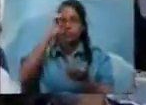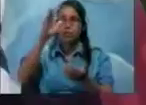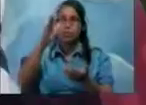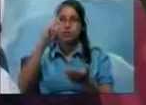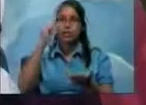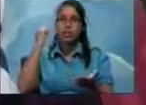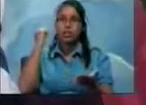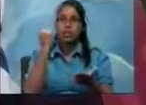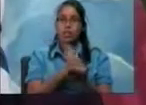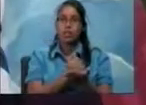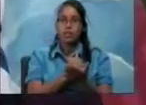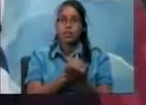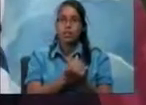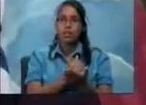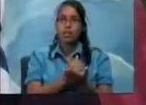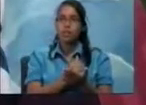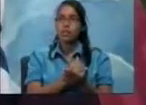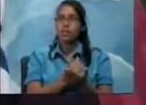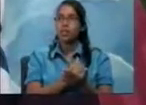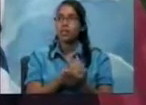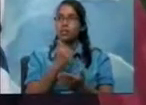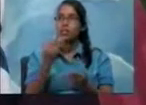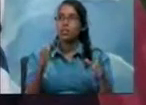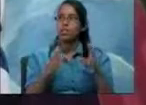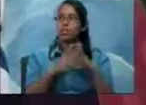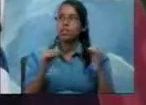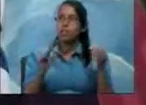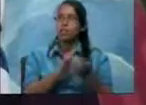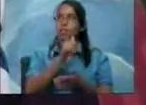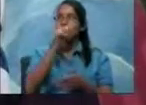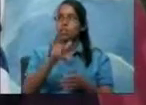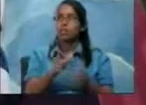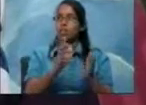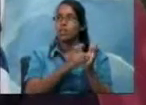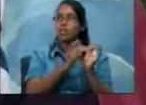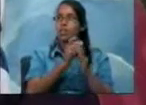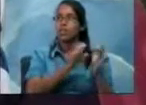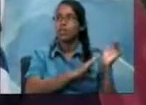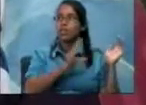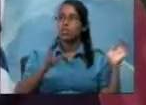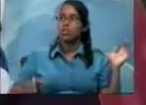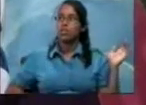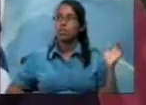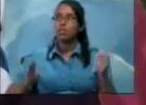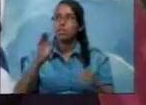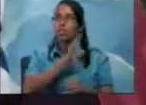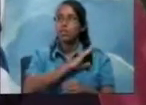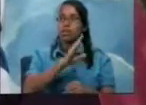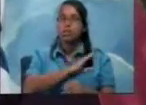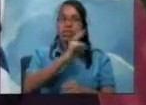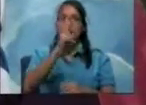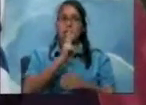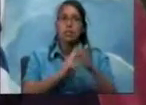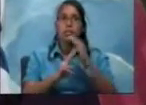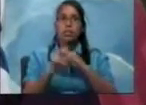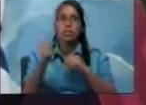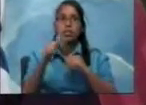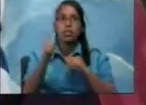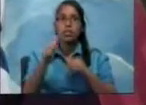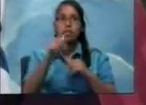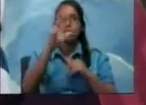Dios que toda la gloria sea del señor Jesucristo me corresponde el versículo 19 y